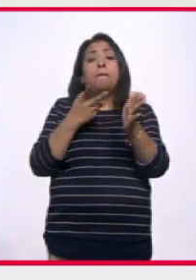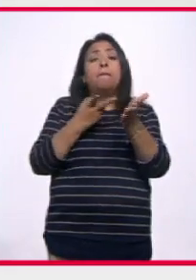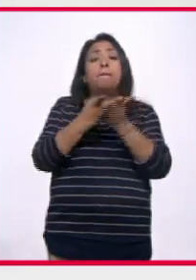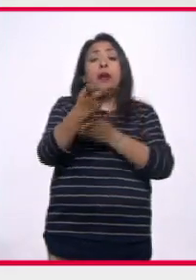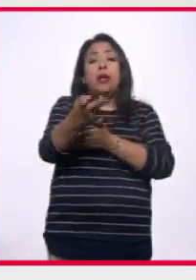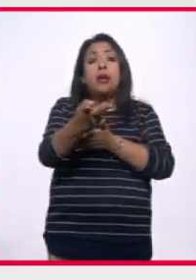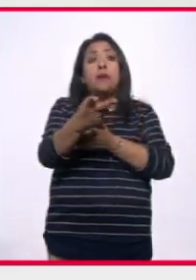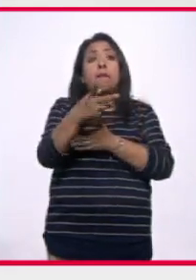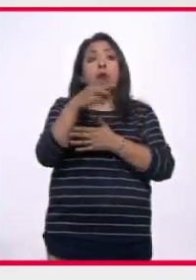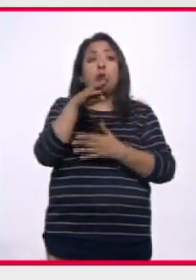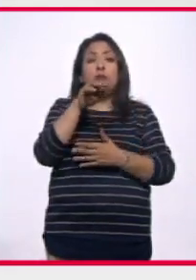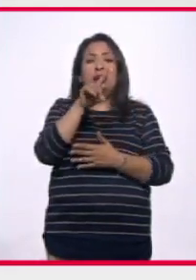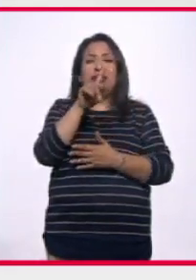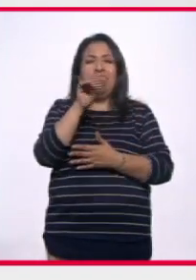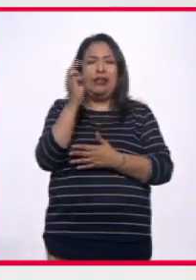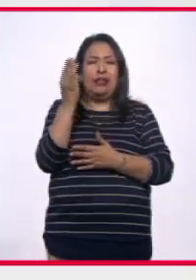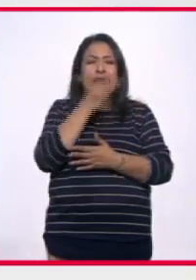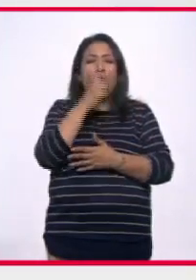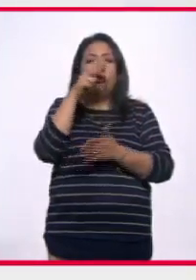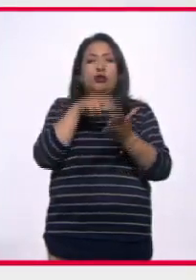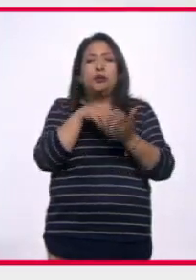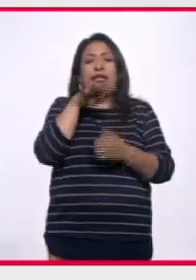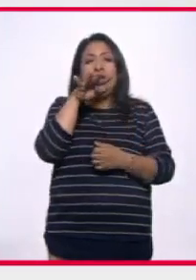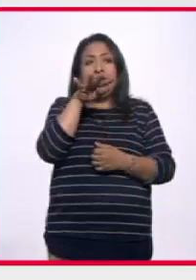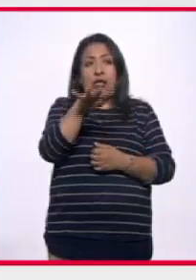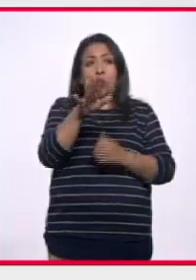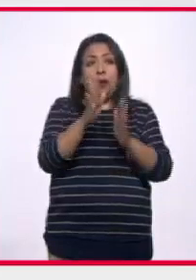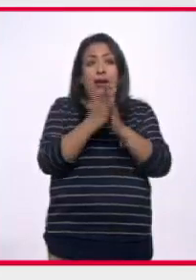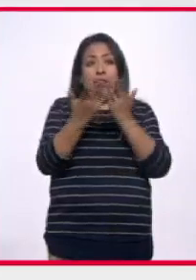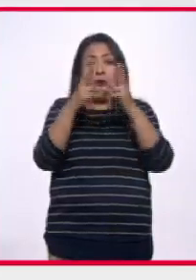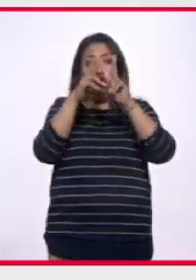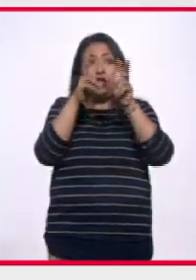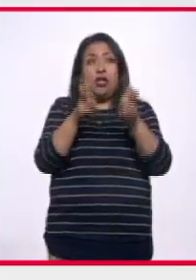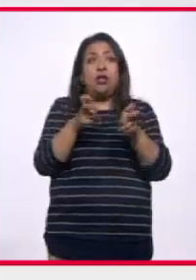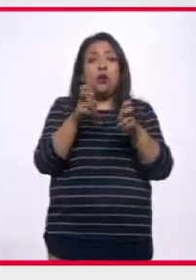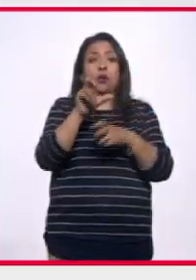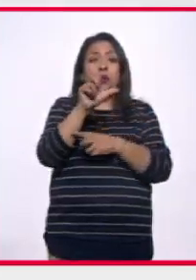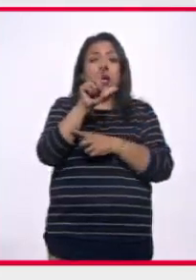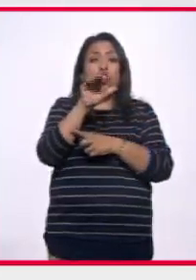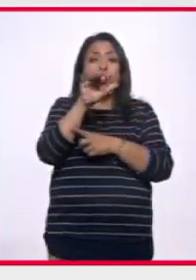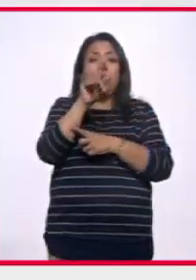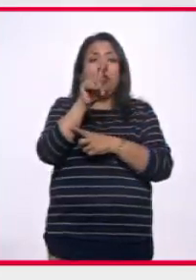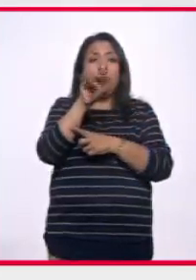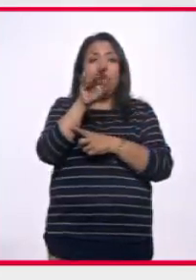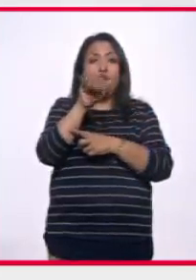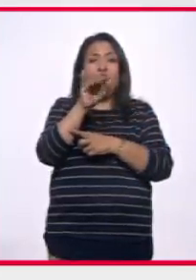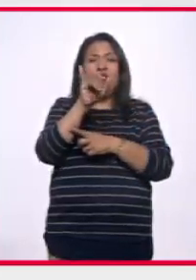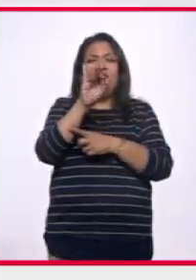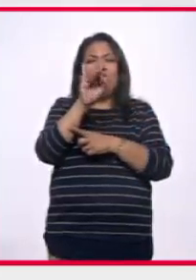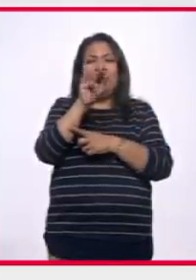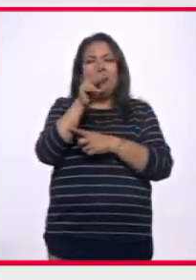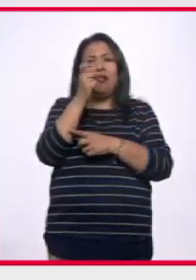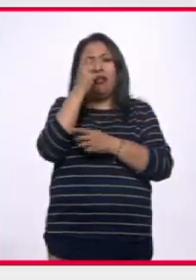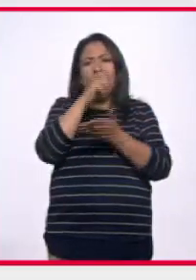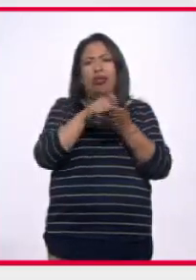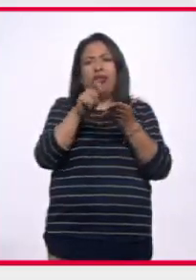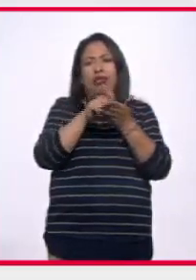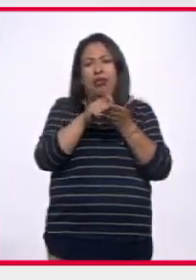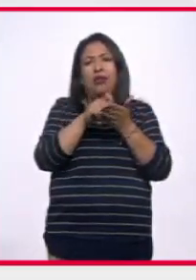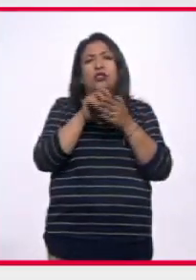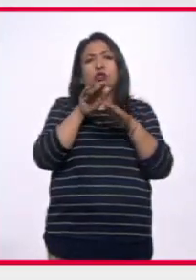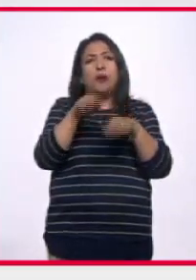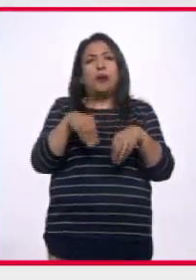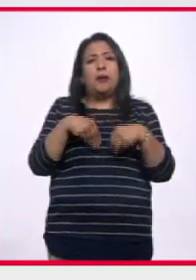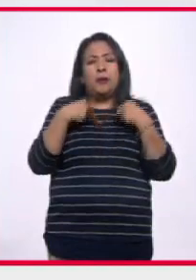donado con el premio mazatlán 2019 el libro se llama un acueducto infinitesimal y es un ensayo literario de la vida y